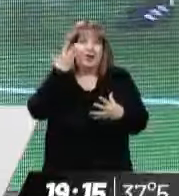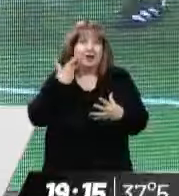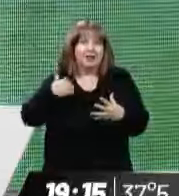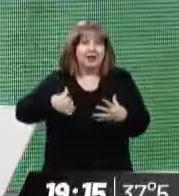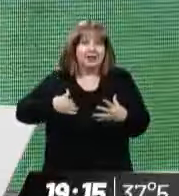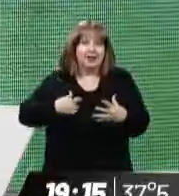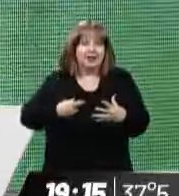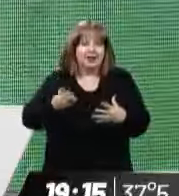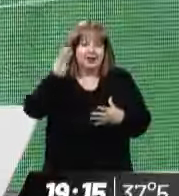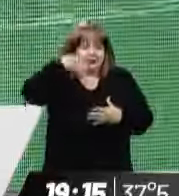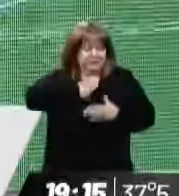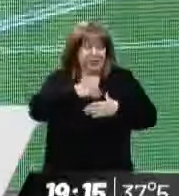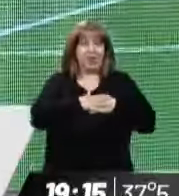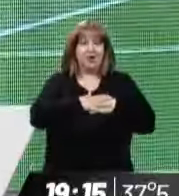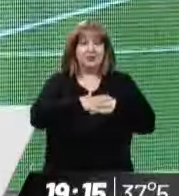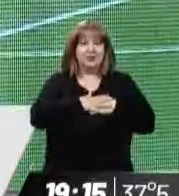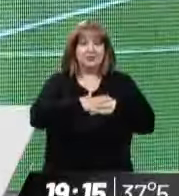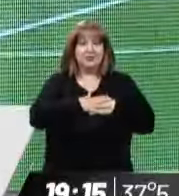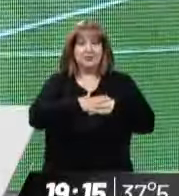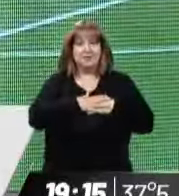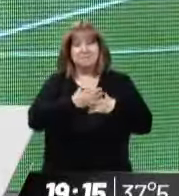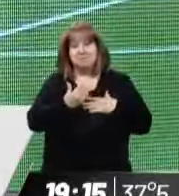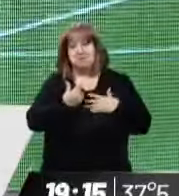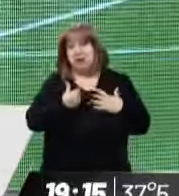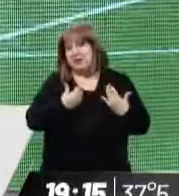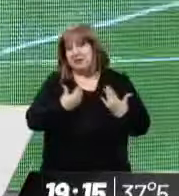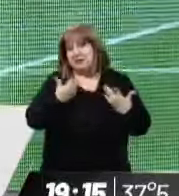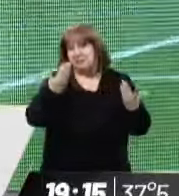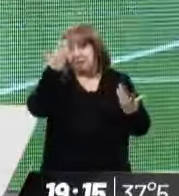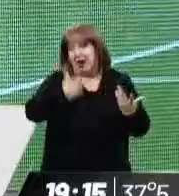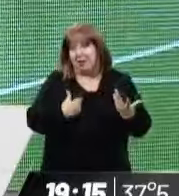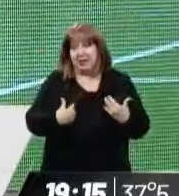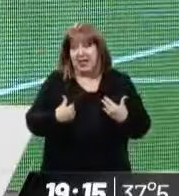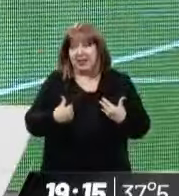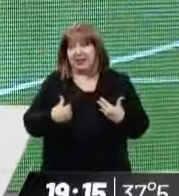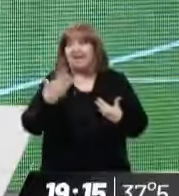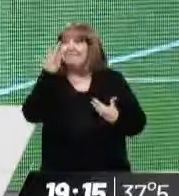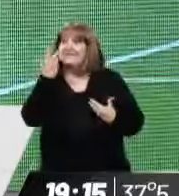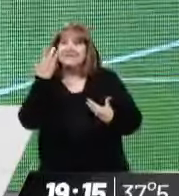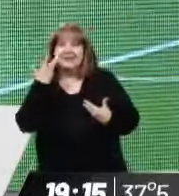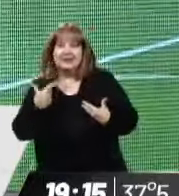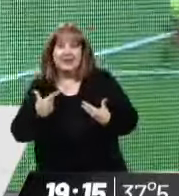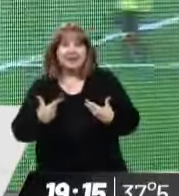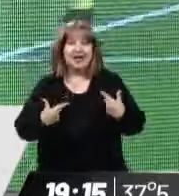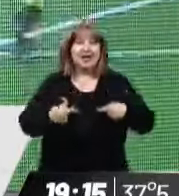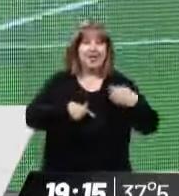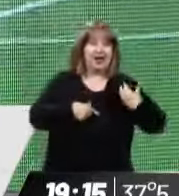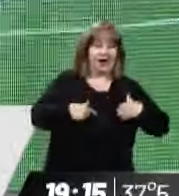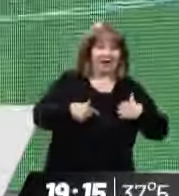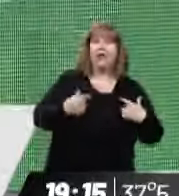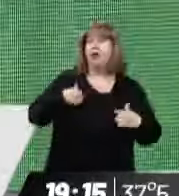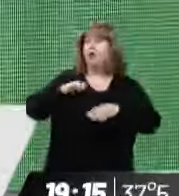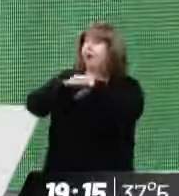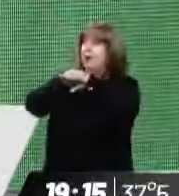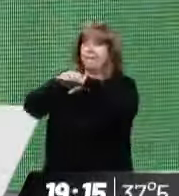de alguna manera sos más feliz, porque decís, si gano, gano. Y si pierdo, también pierdo tanto. Como que gano, ¿no? También gano, ¿será así? Me ha pasado, tuve un amigo que